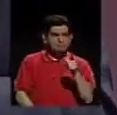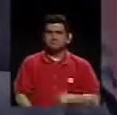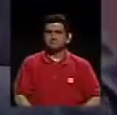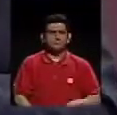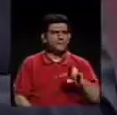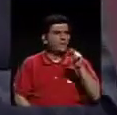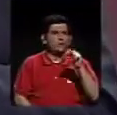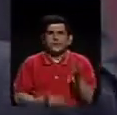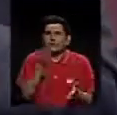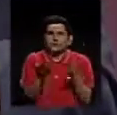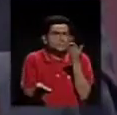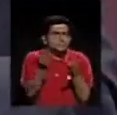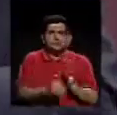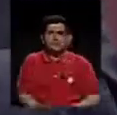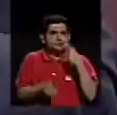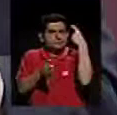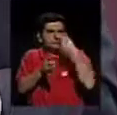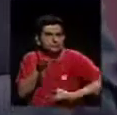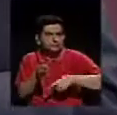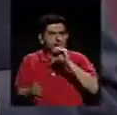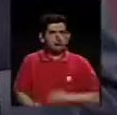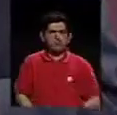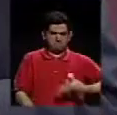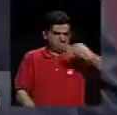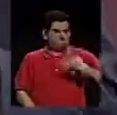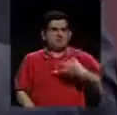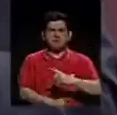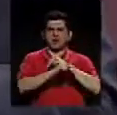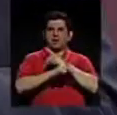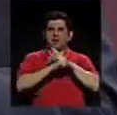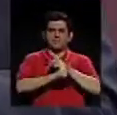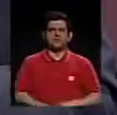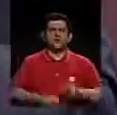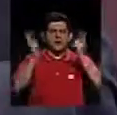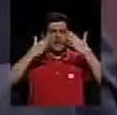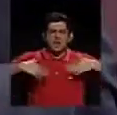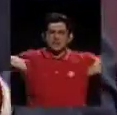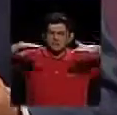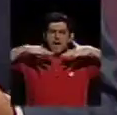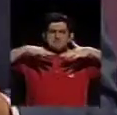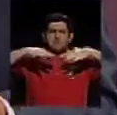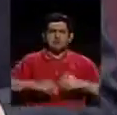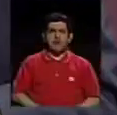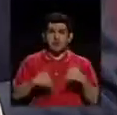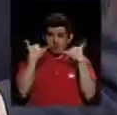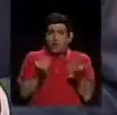no sea tan riguroso ni tan consistente en la protección en materia ambiental como ha sido hasta